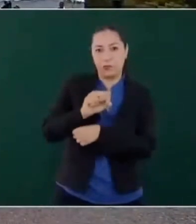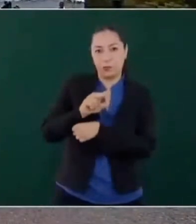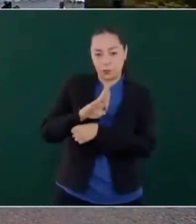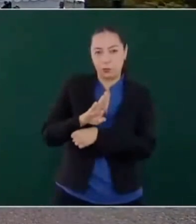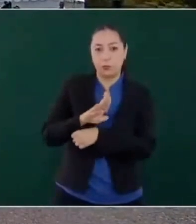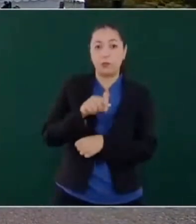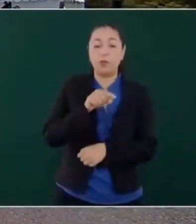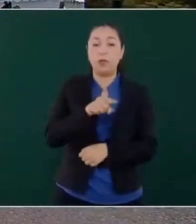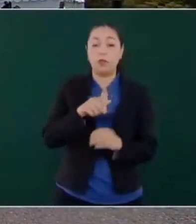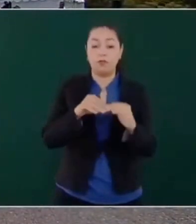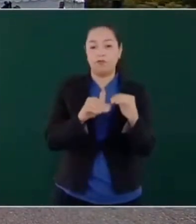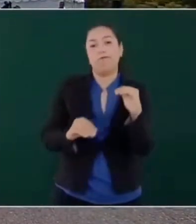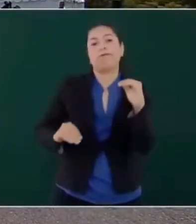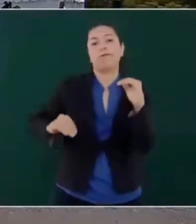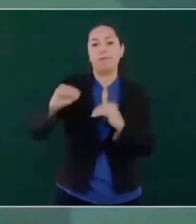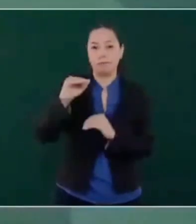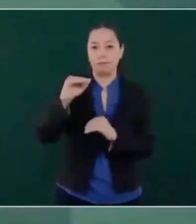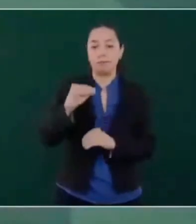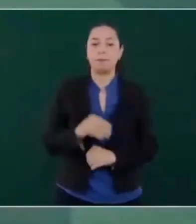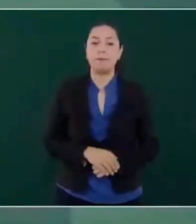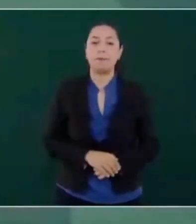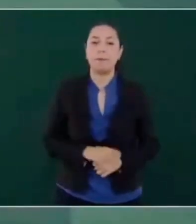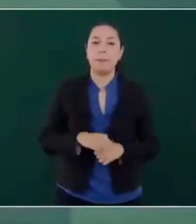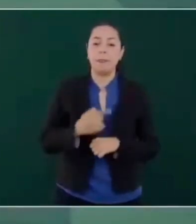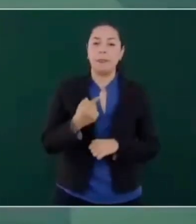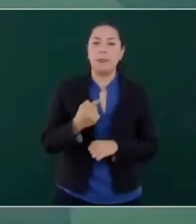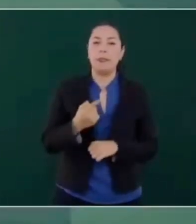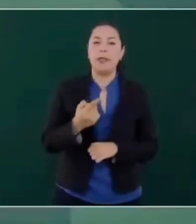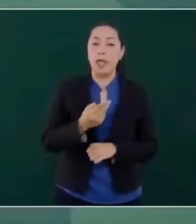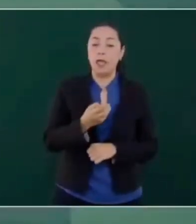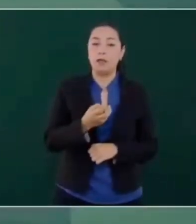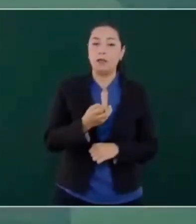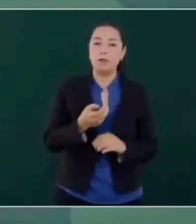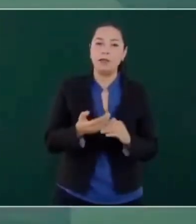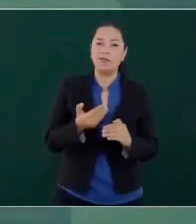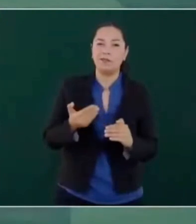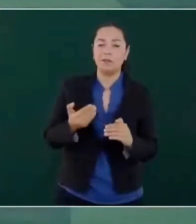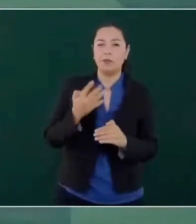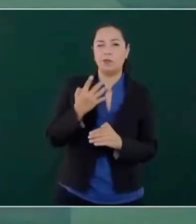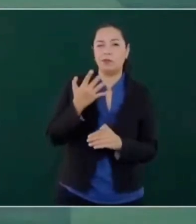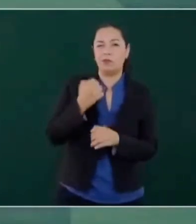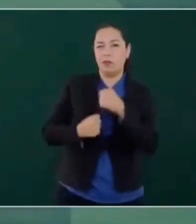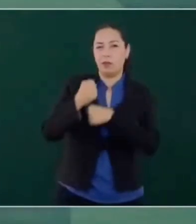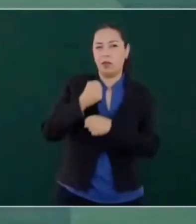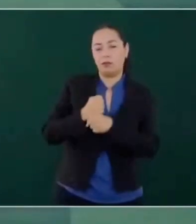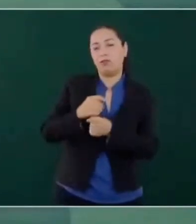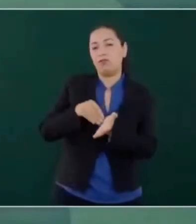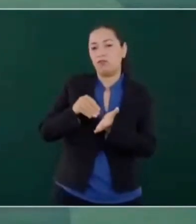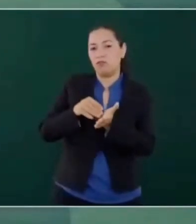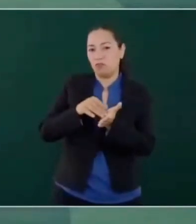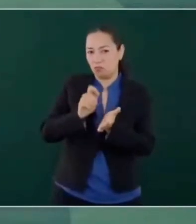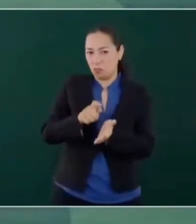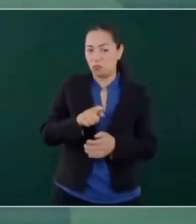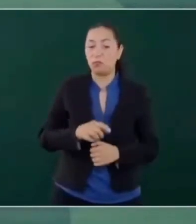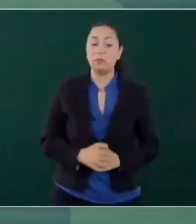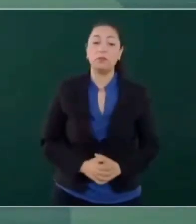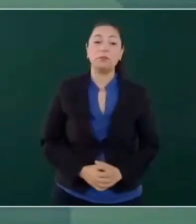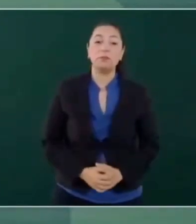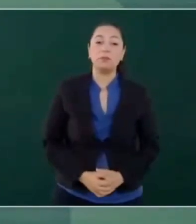ya había ascendido, porque ya llevaba como 4 o 5 años en el CISEN.